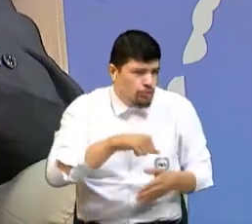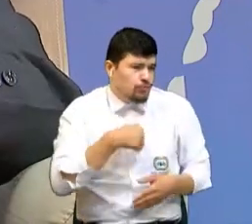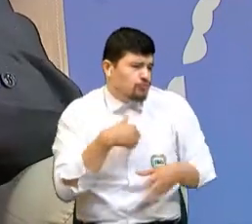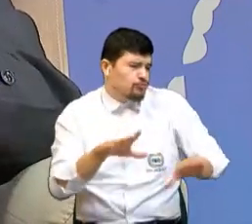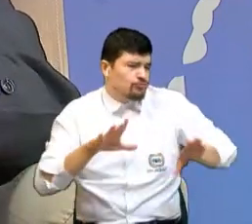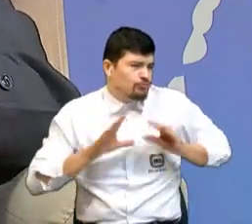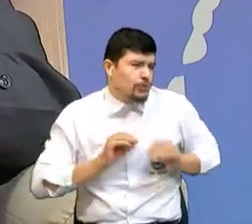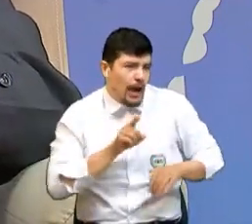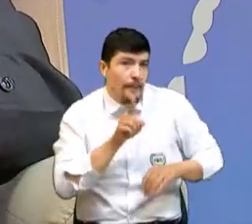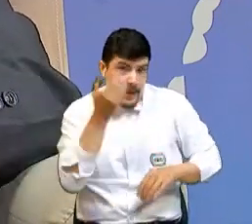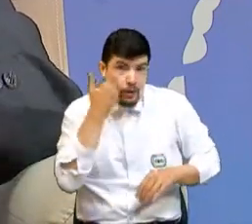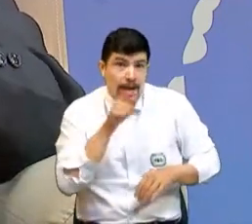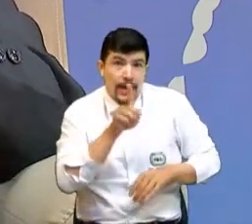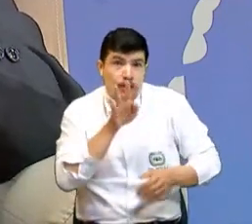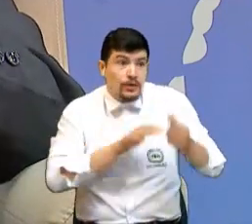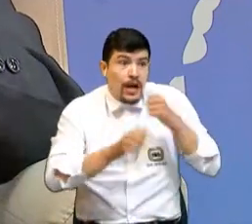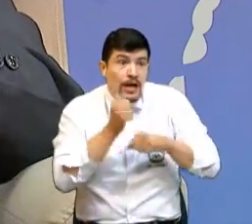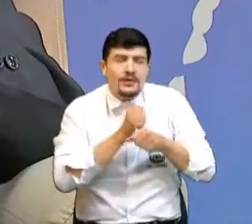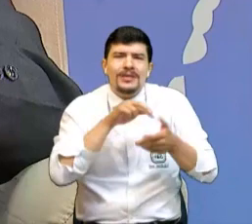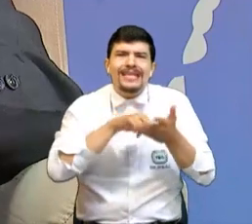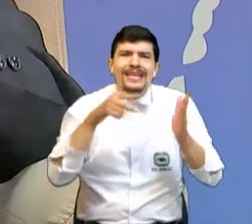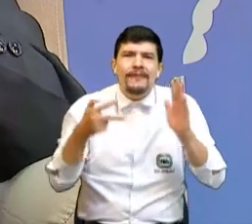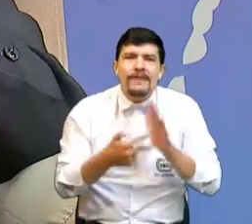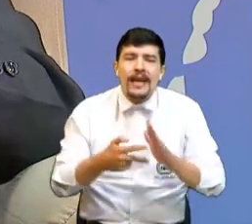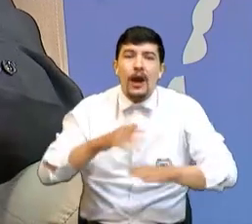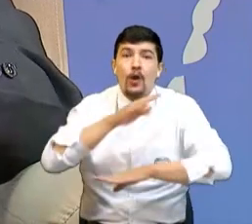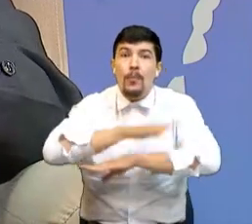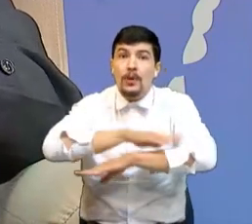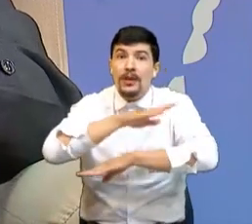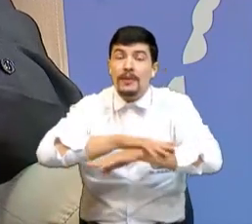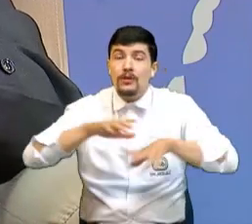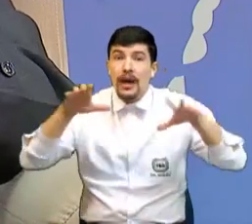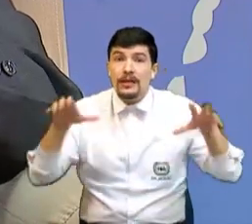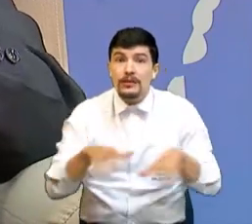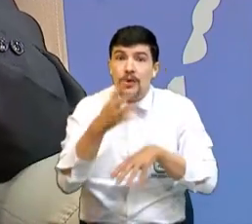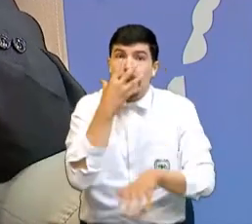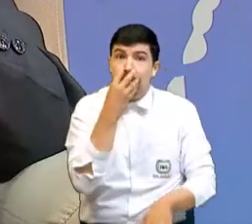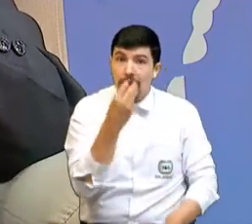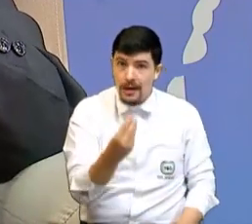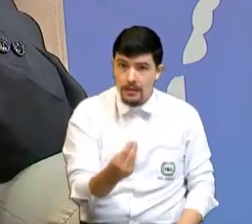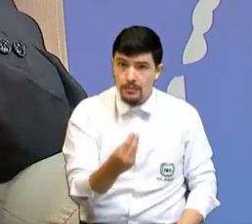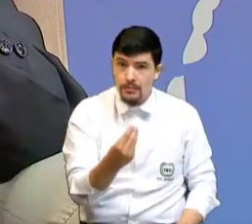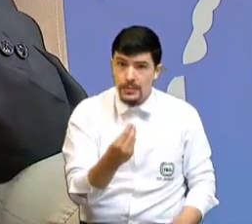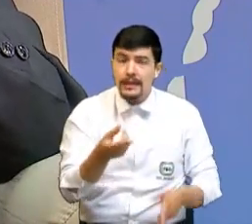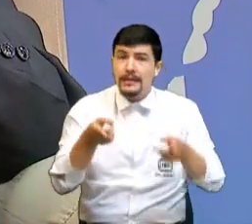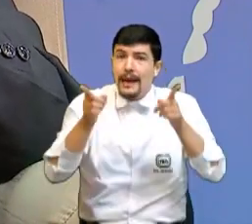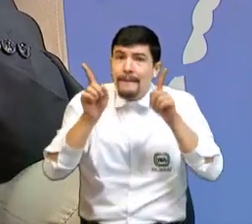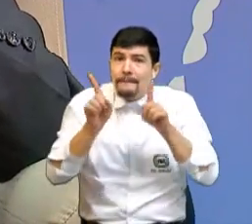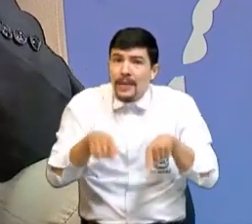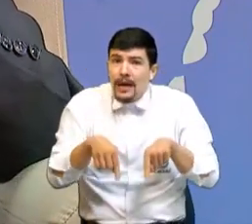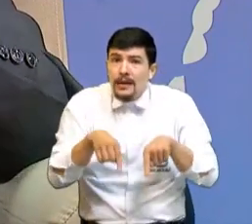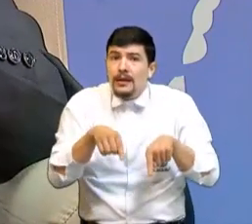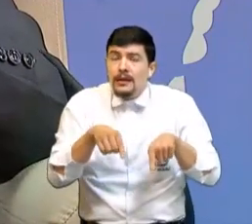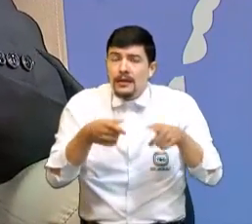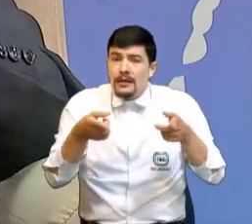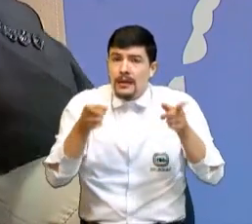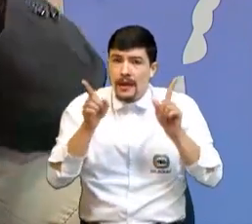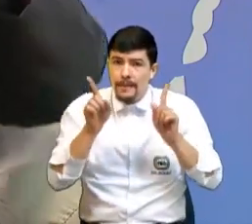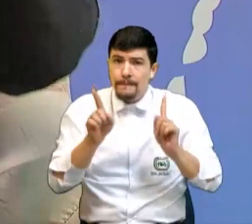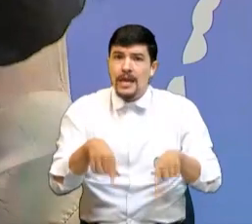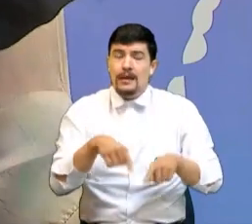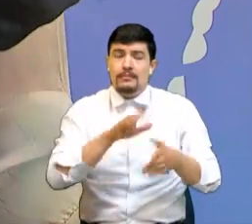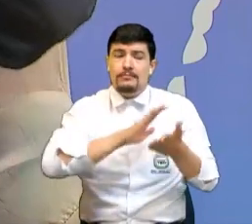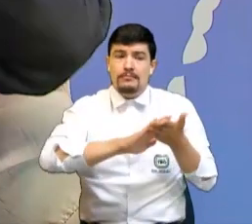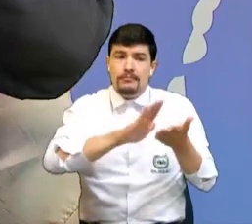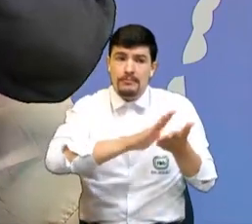de 14 años, es un comportamiento delictivo. Y es tal vez de las excepciones en las